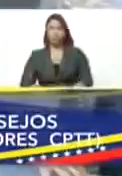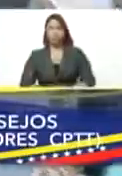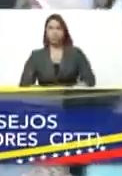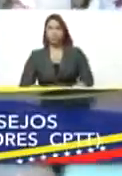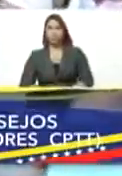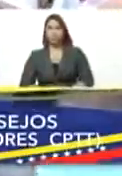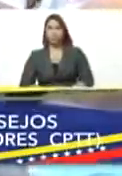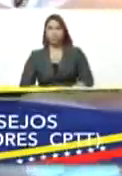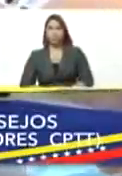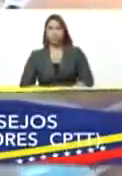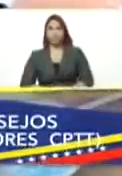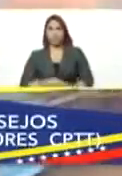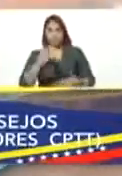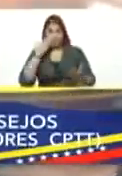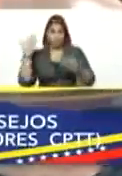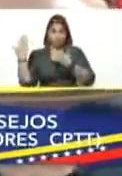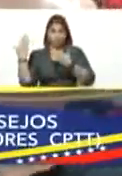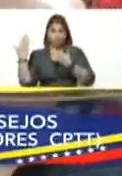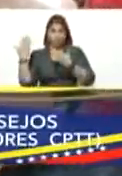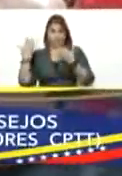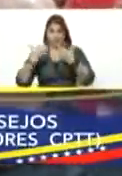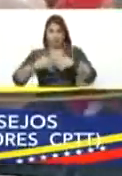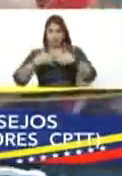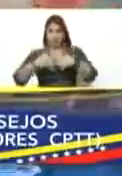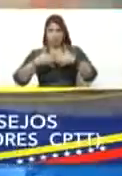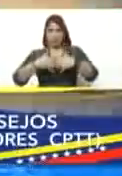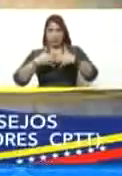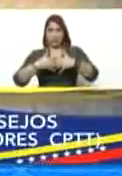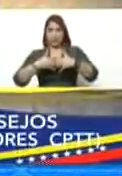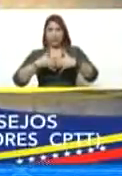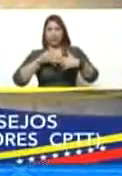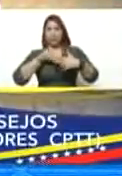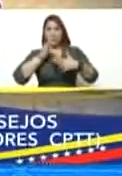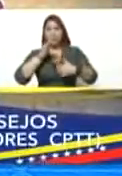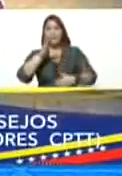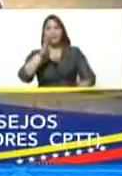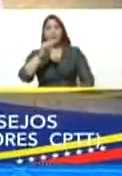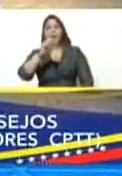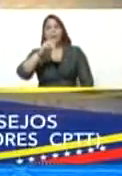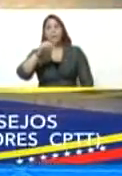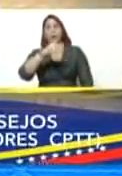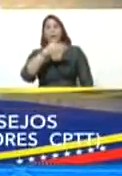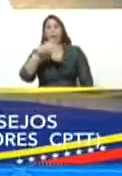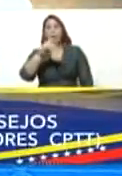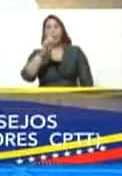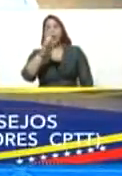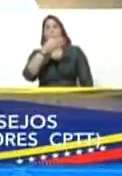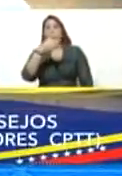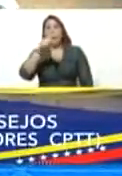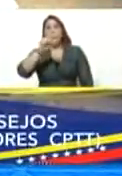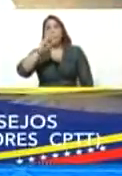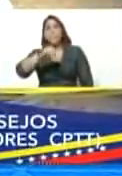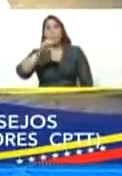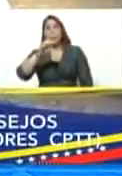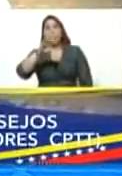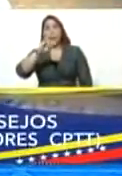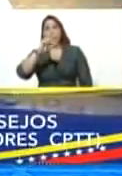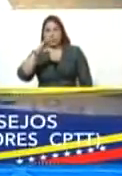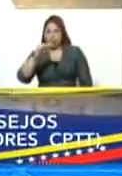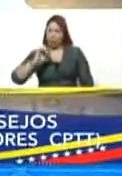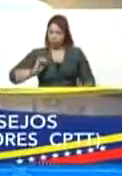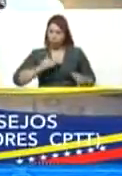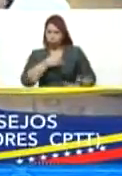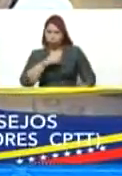Por favor, miren, está la máquina de Café Fama de América. Yo quisiera empezar por ahí.